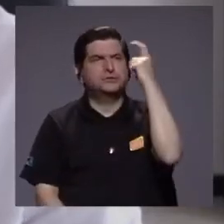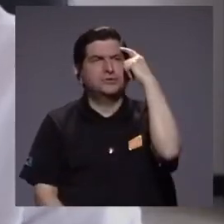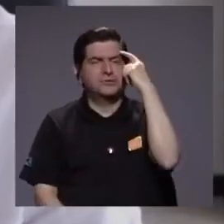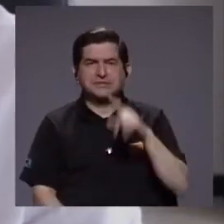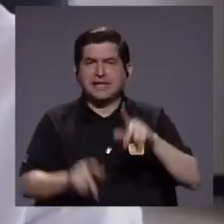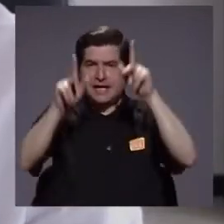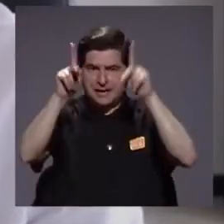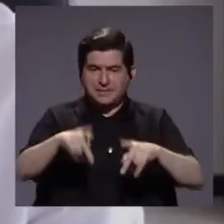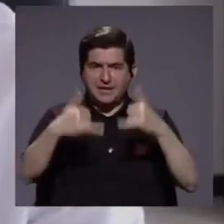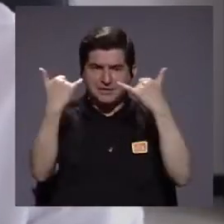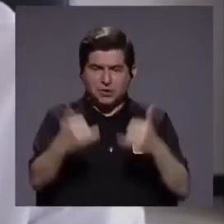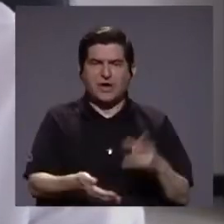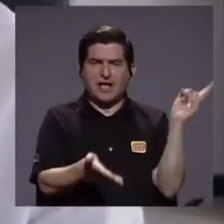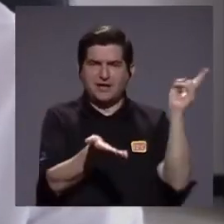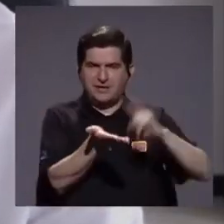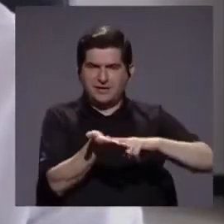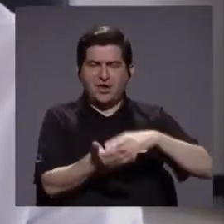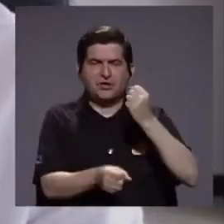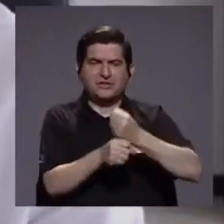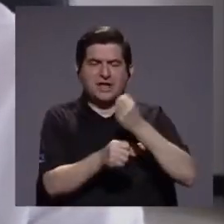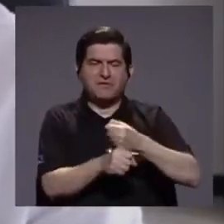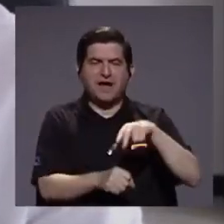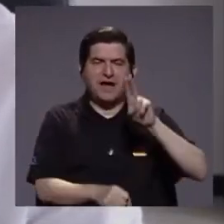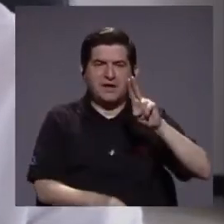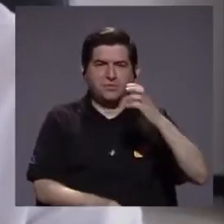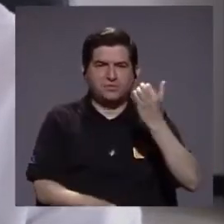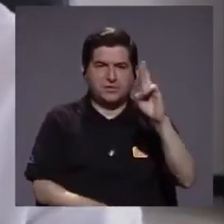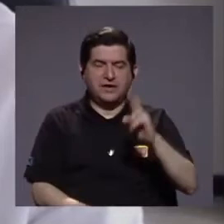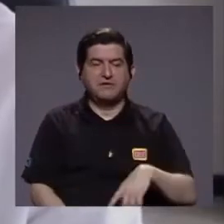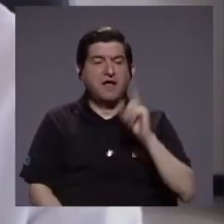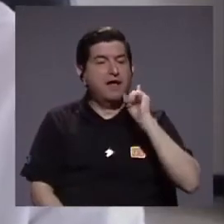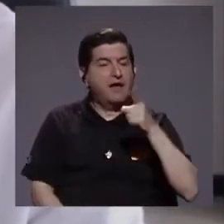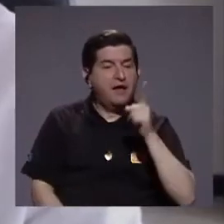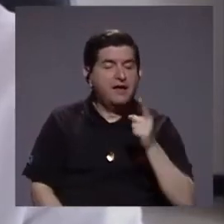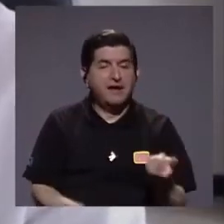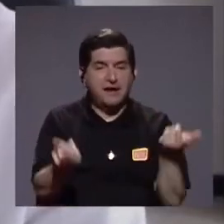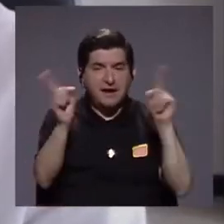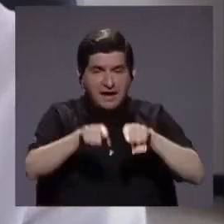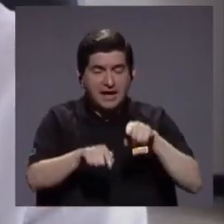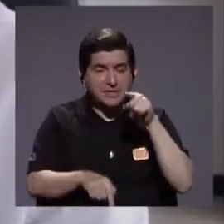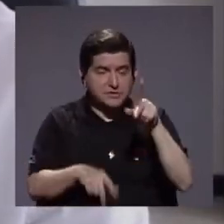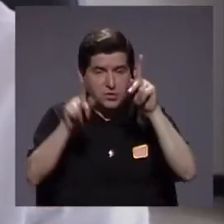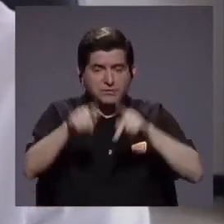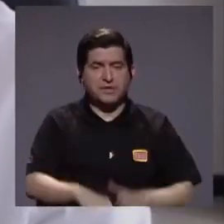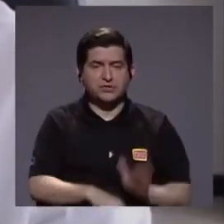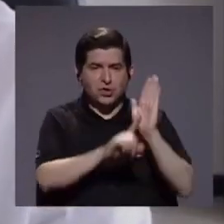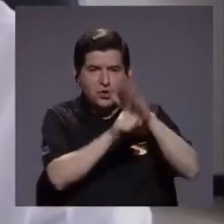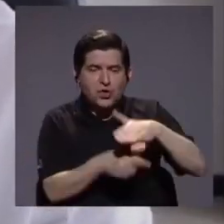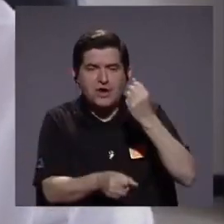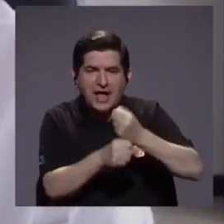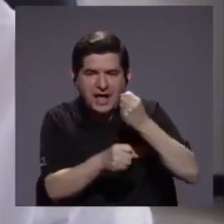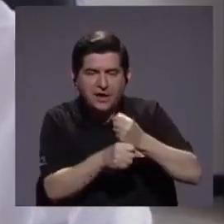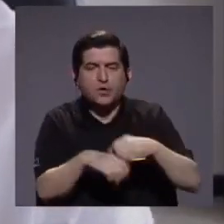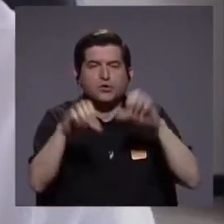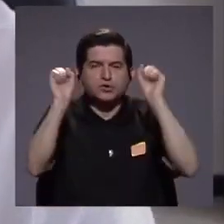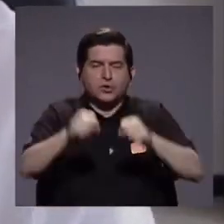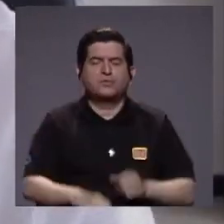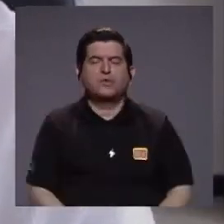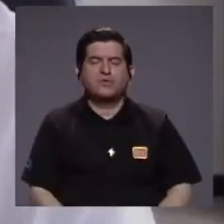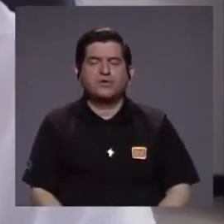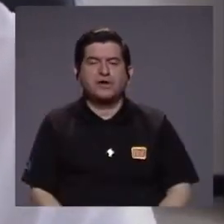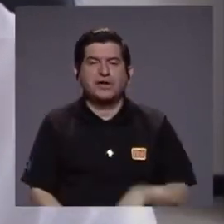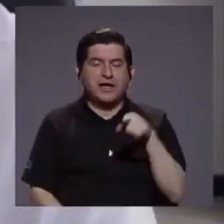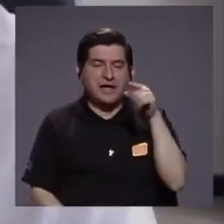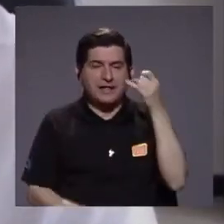que una persona se contrata para trabajar en la universidad, debe ser advertida que en caso de incurrir en acoso laboral, podría ser prescindida. Finalizó el